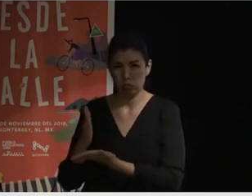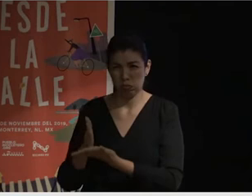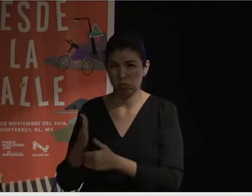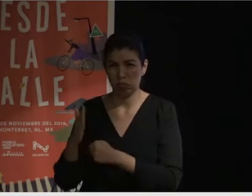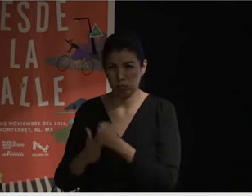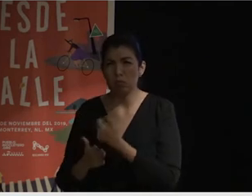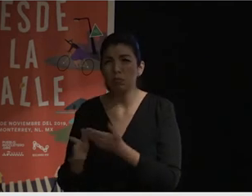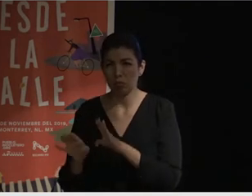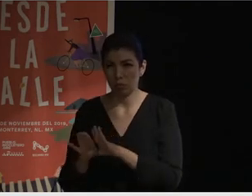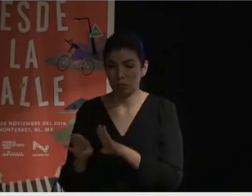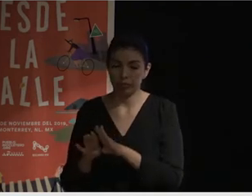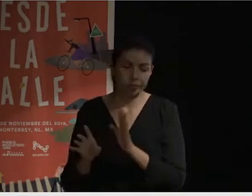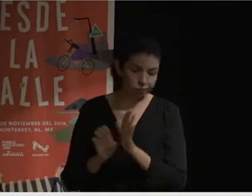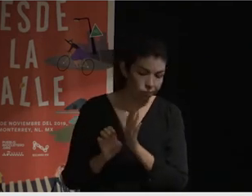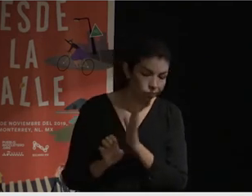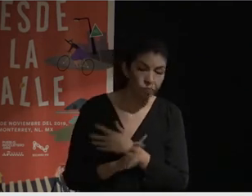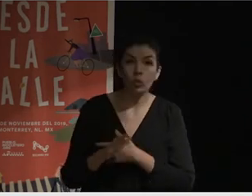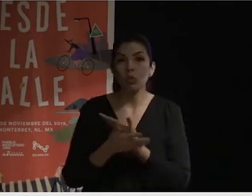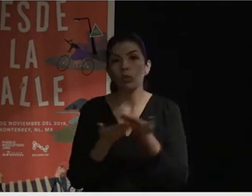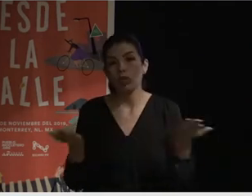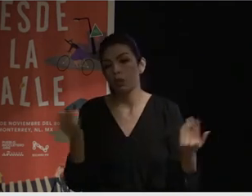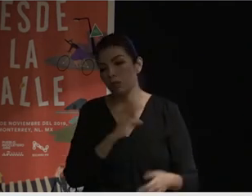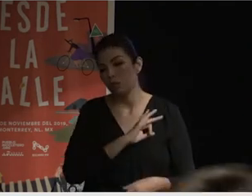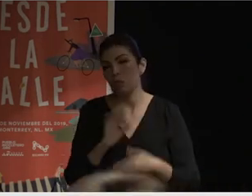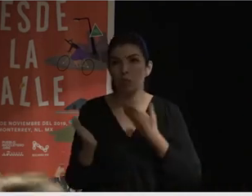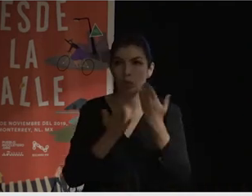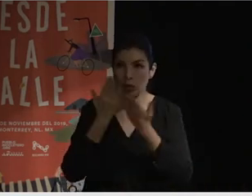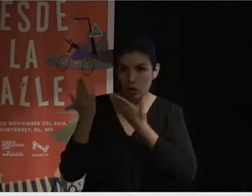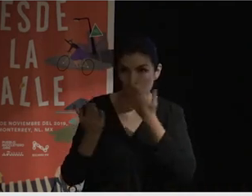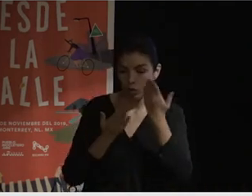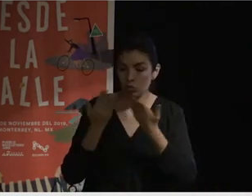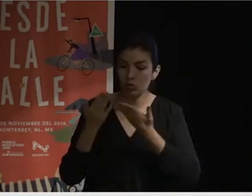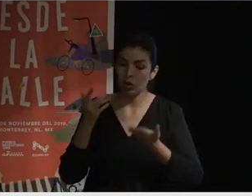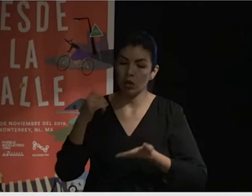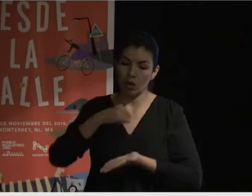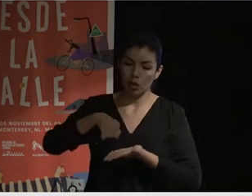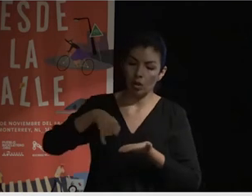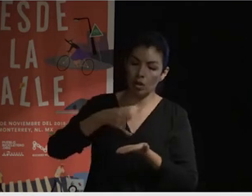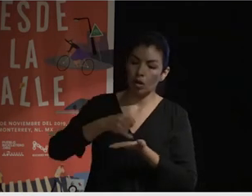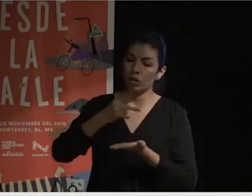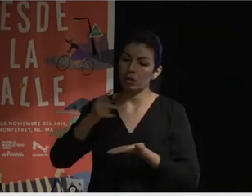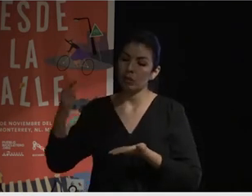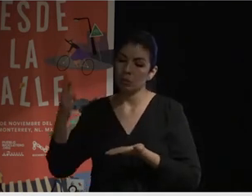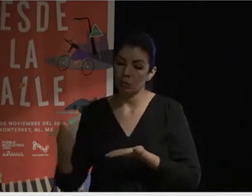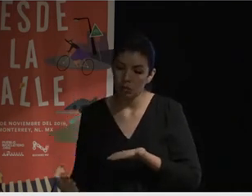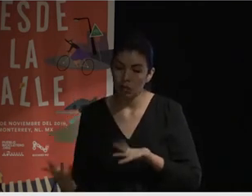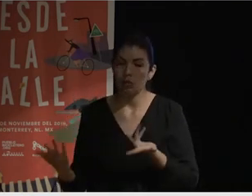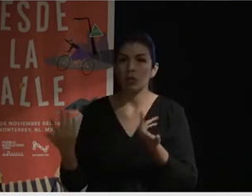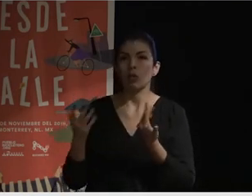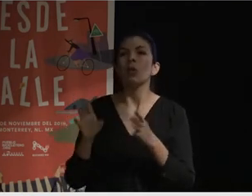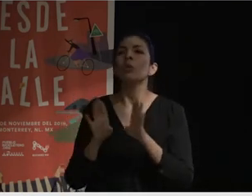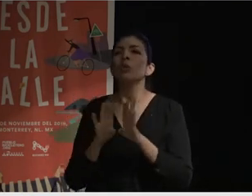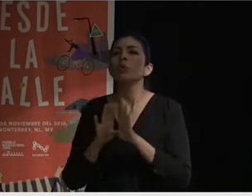increíble. Les hablé de las cooperativas, que son, digamos, las cosas más revolucionarias porque ponen en común la propiedad de la gente y es una